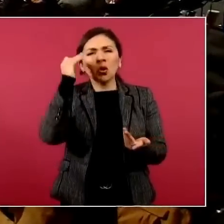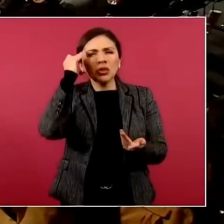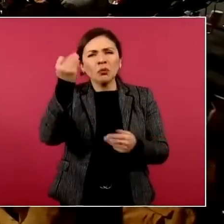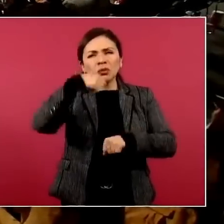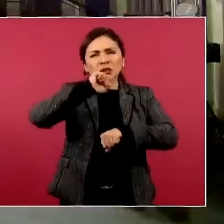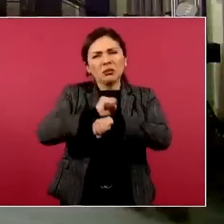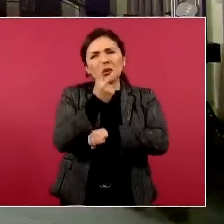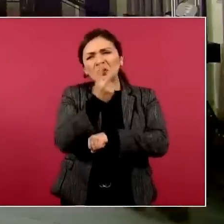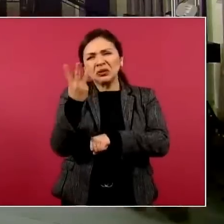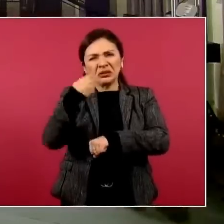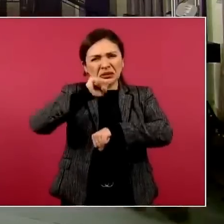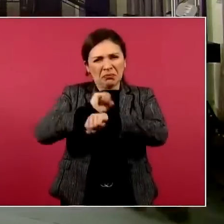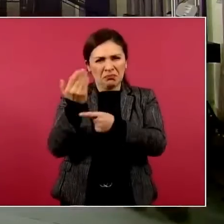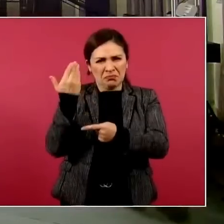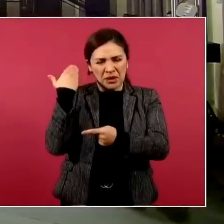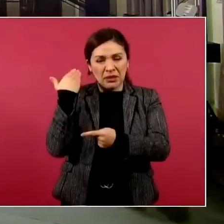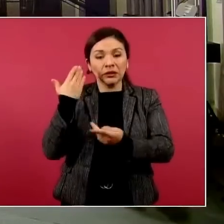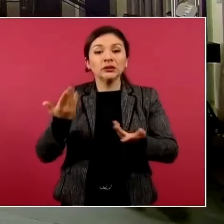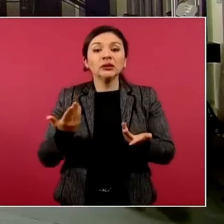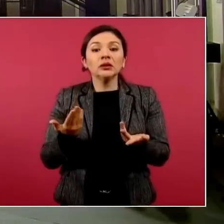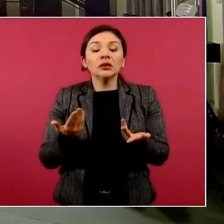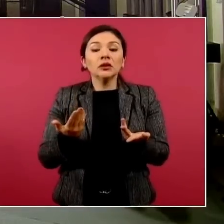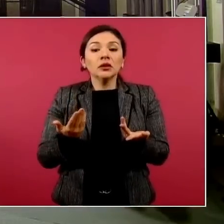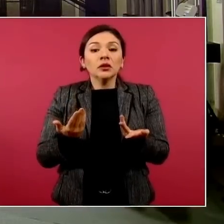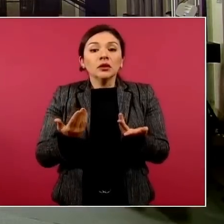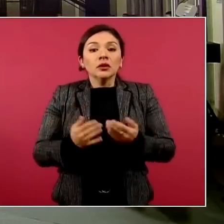2, 3 semanas, se